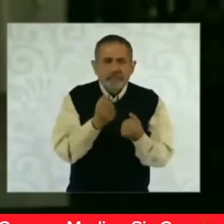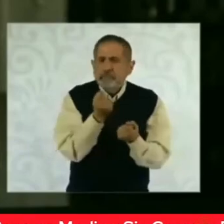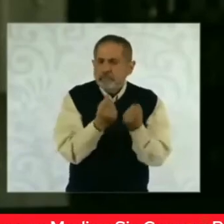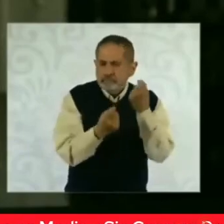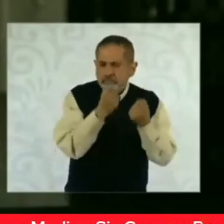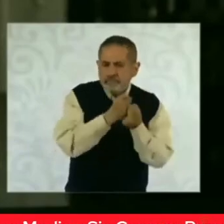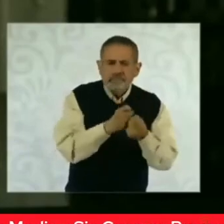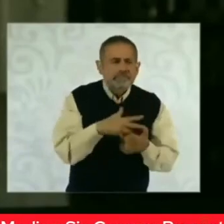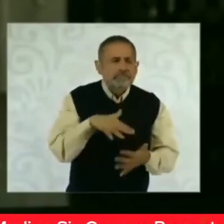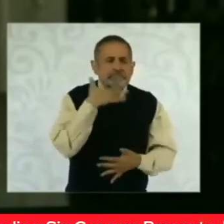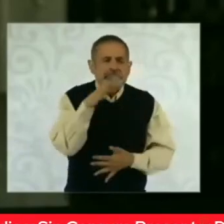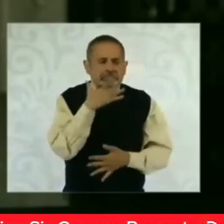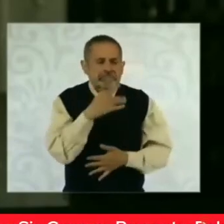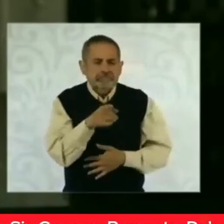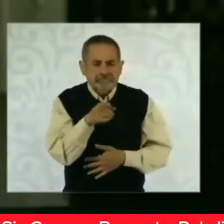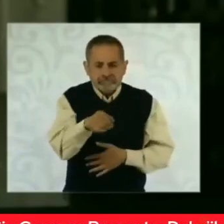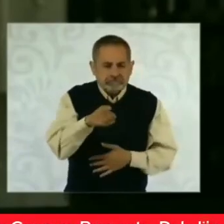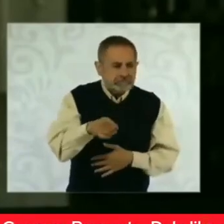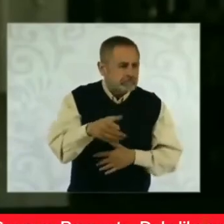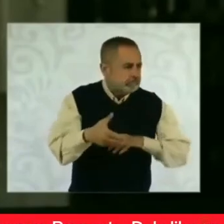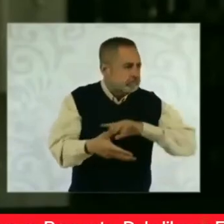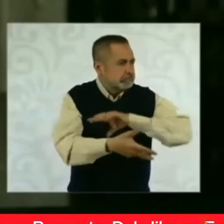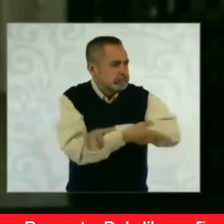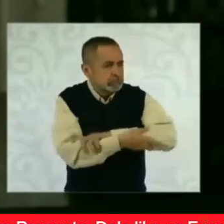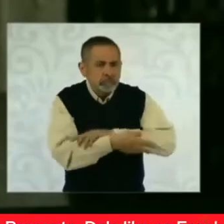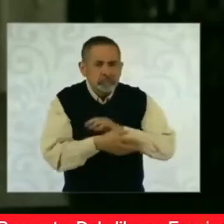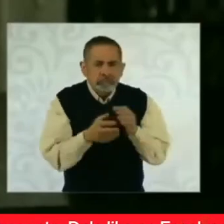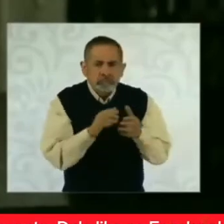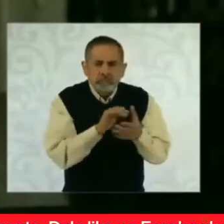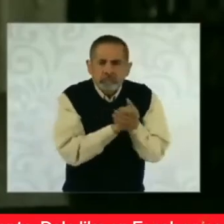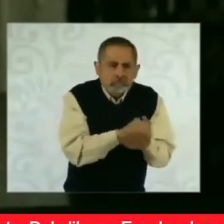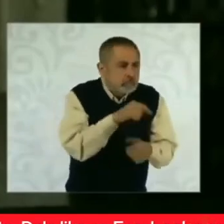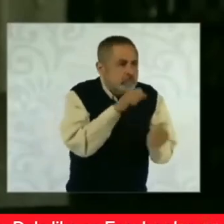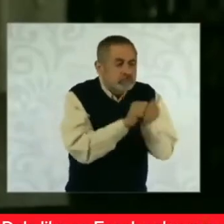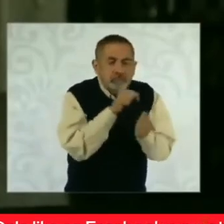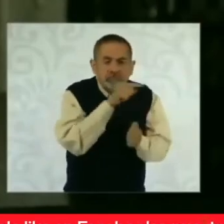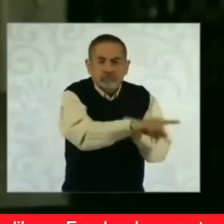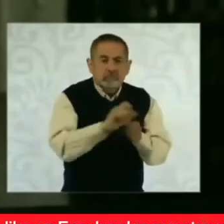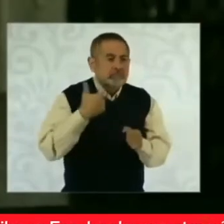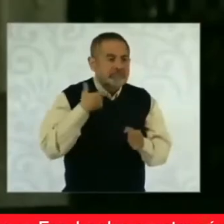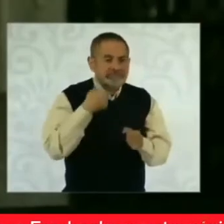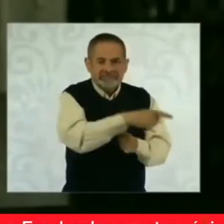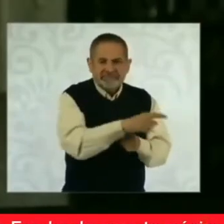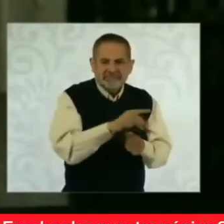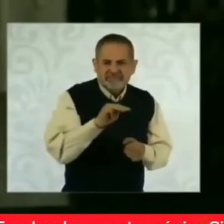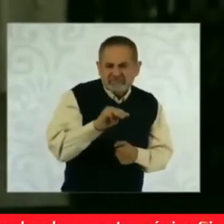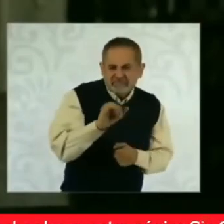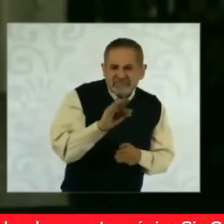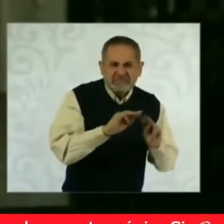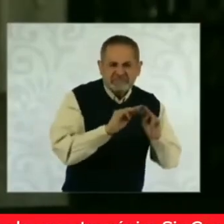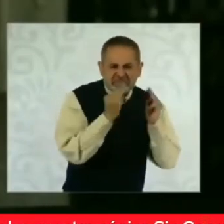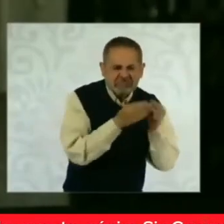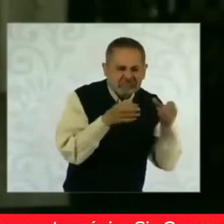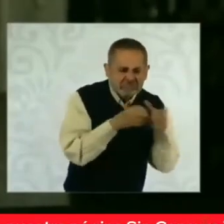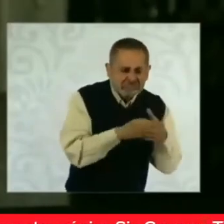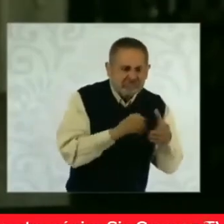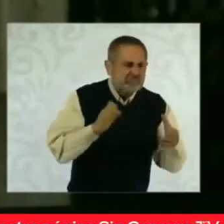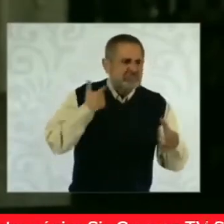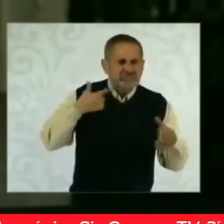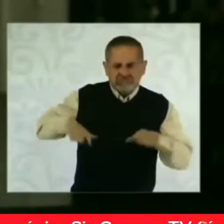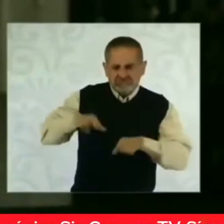cuestiones delincuenciales, a pactos, a cuestiones que están derivadas incluso con anteriores gobernadores. En este caso, bueno, pues sabemos